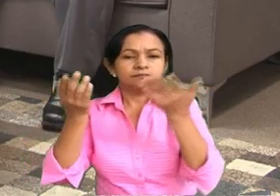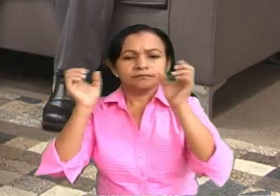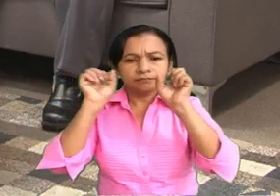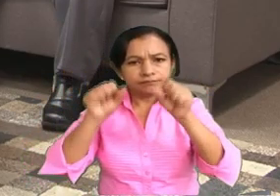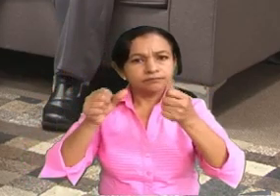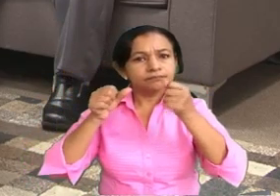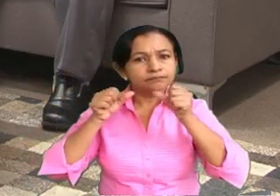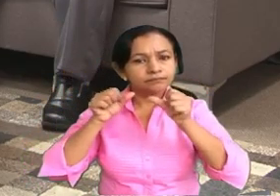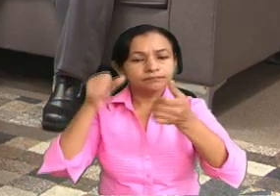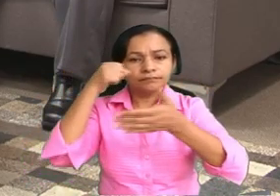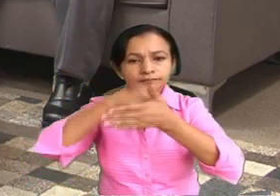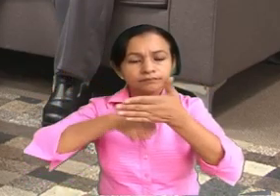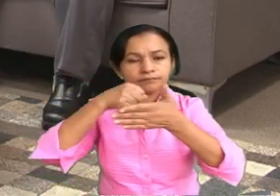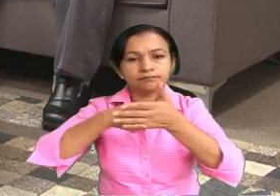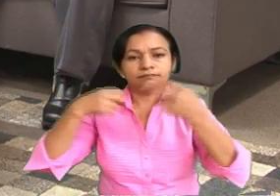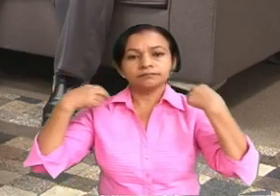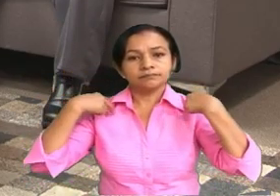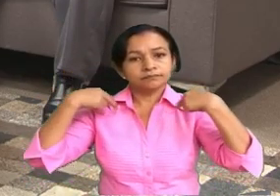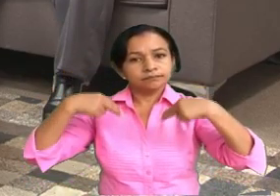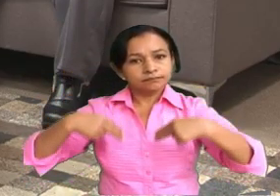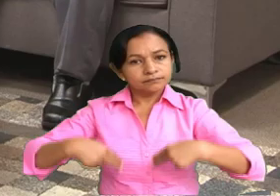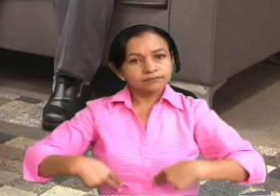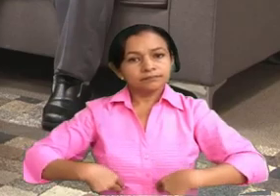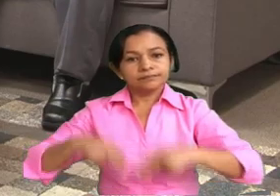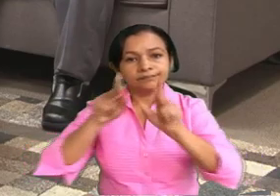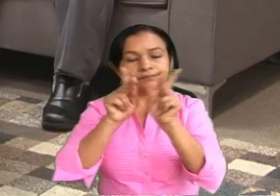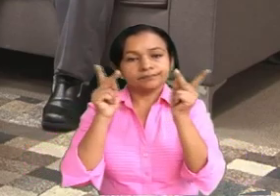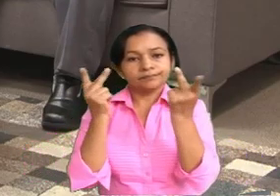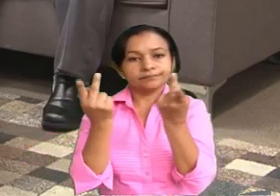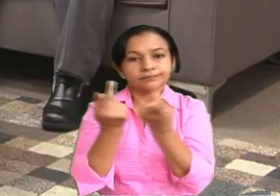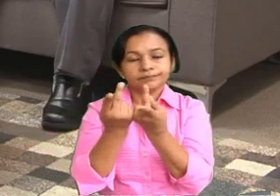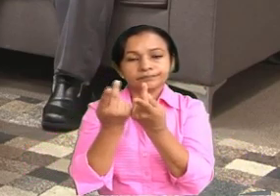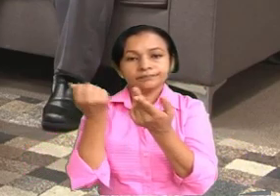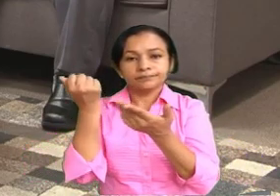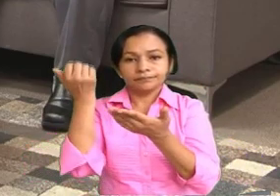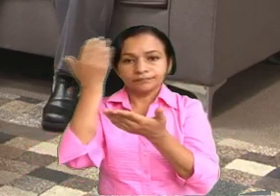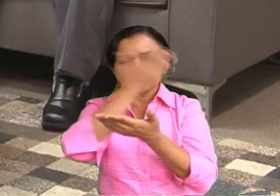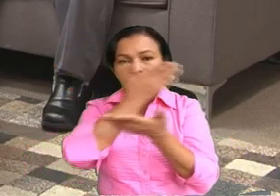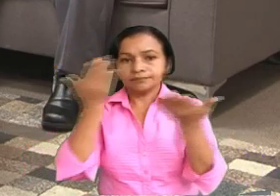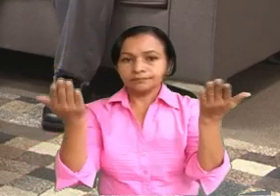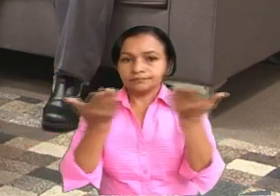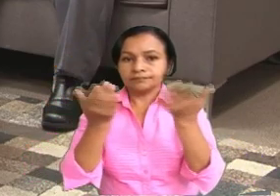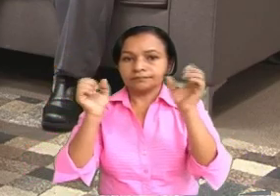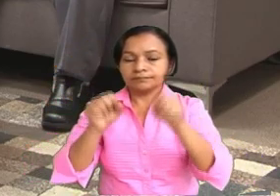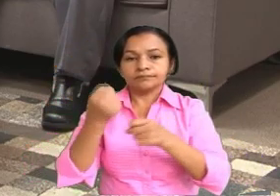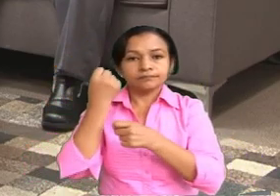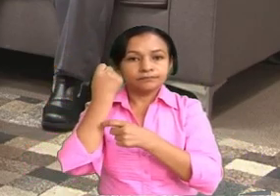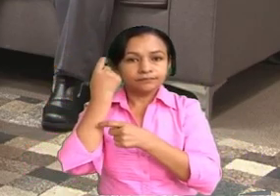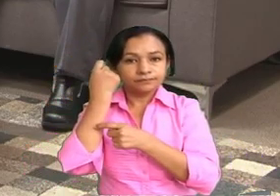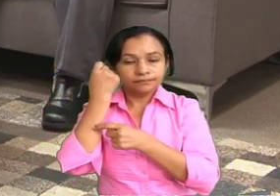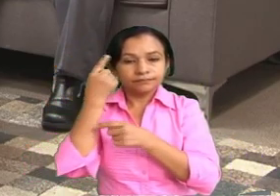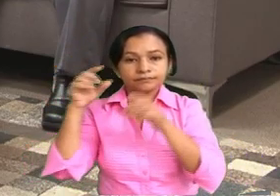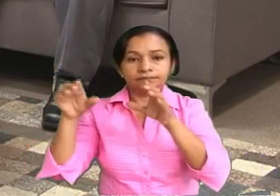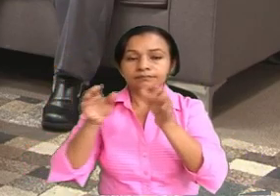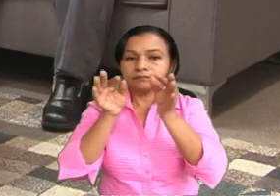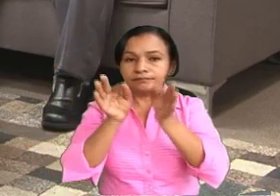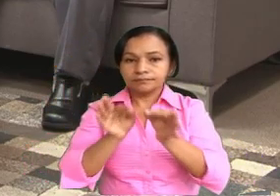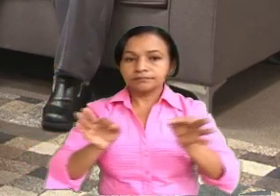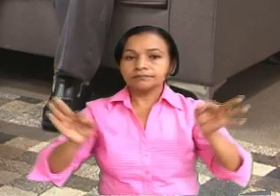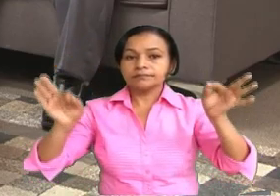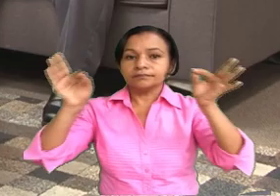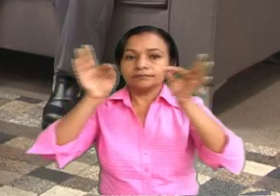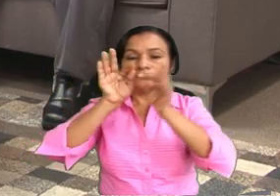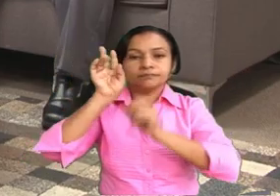capacidades técnicas humanas de los pueblos originarios y los pueblos afrodescendientes. ¿Cómo podemos entender esta dinámica y cuán importantes son